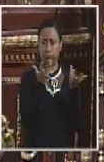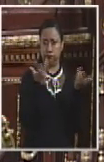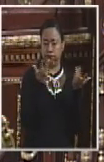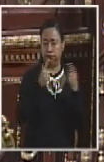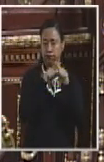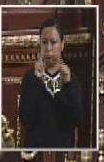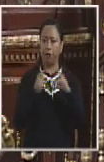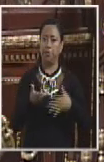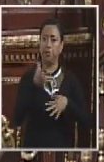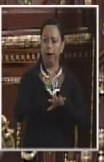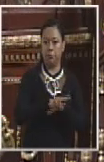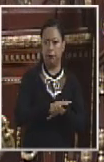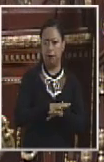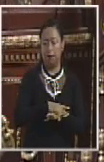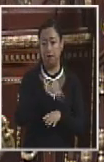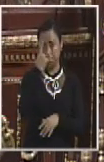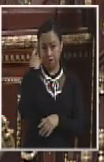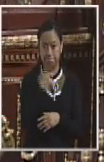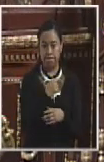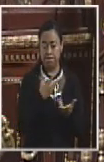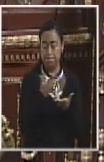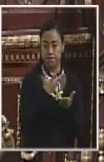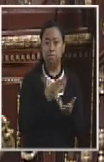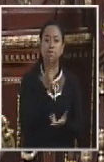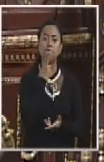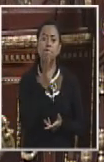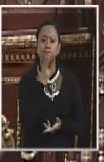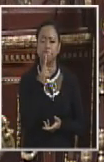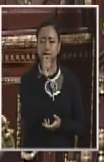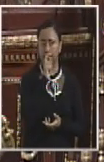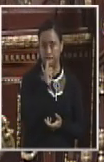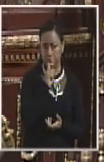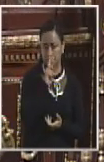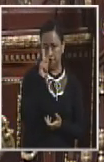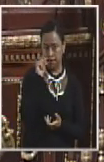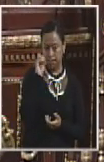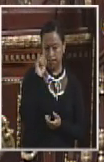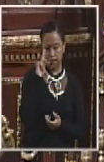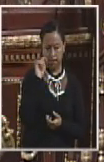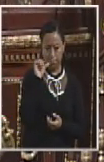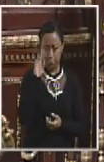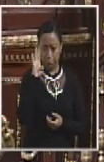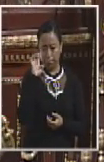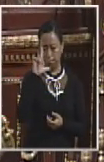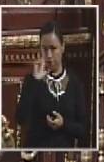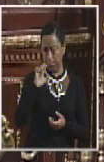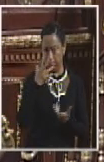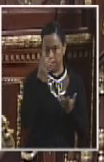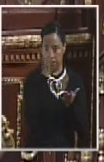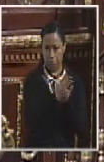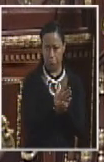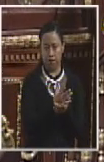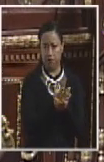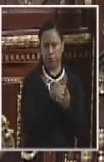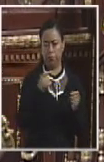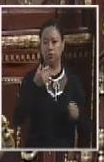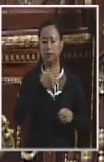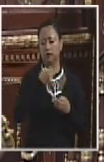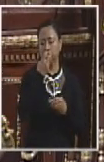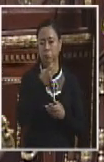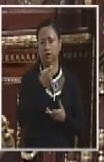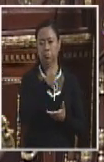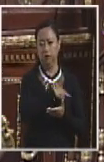no solo para hacer uso eficiente del agua potable, sino también para proteger los cuerpos de agua naturales y artificiales en el suelo urbano de nuestra